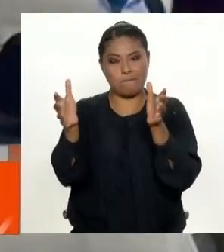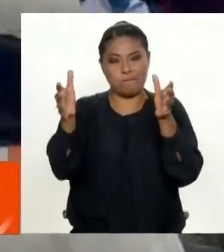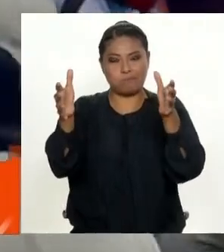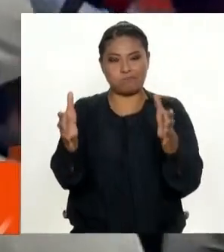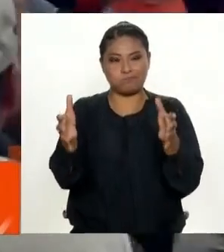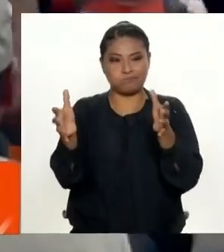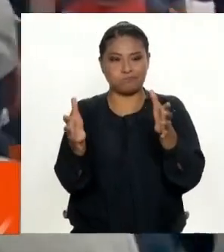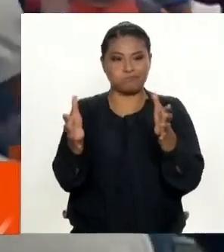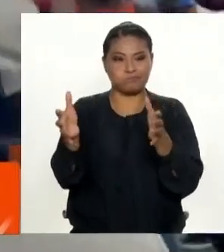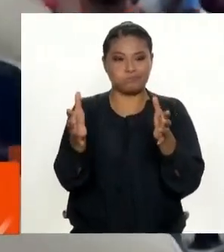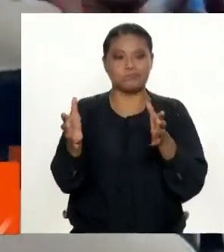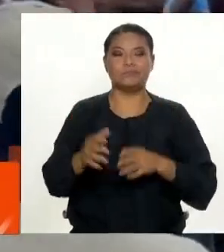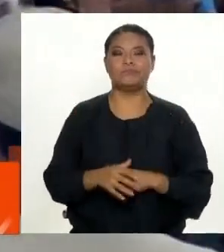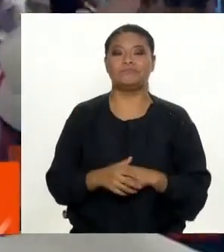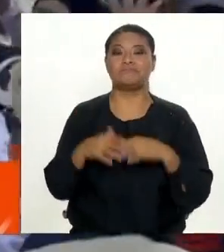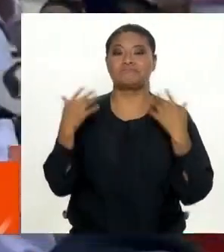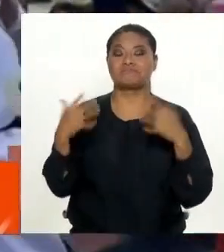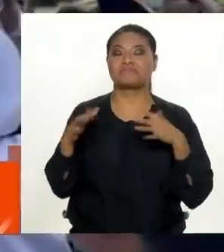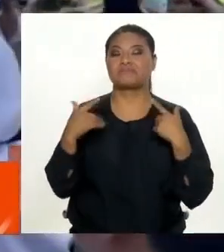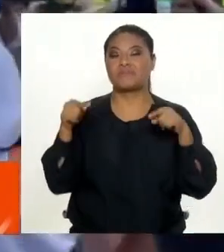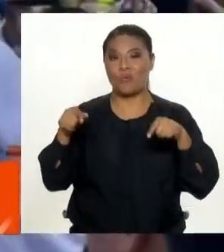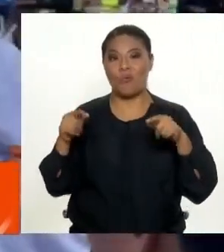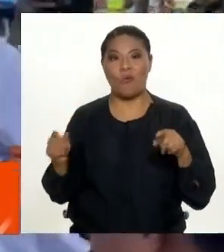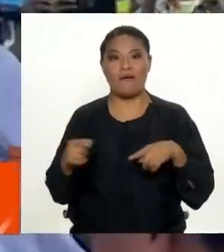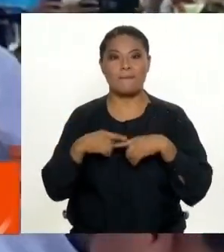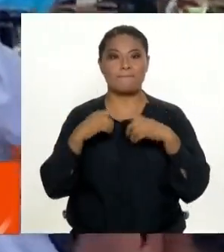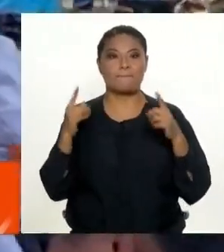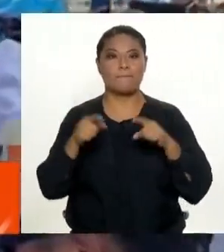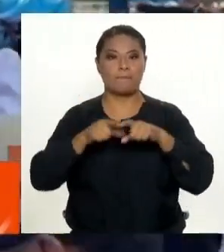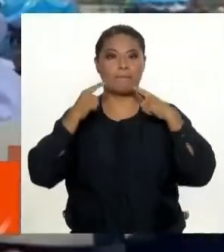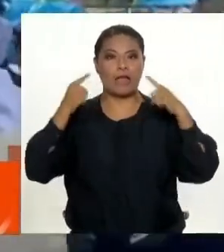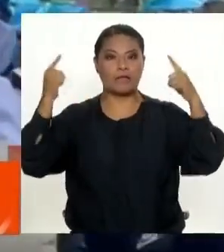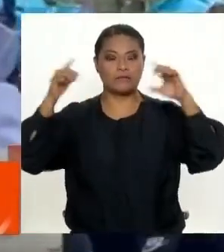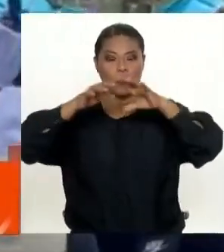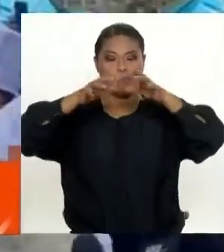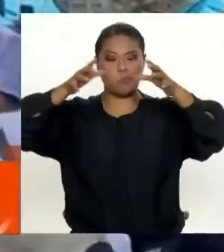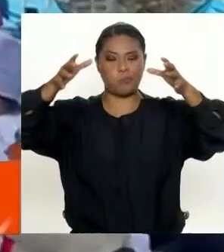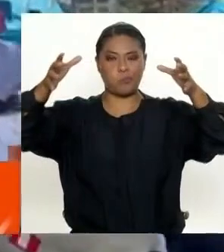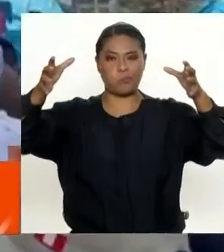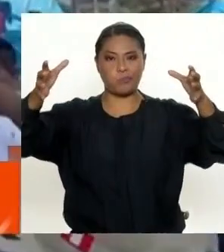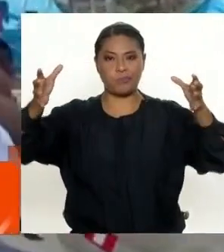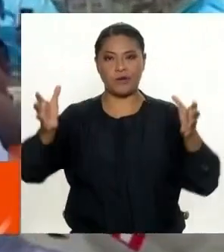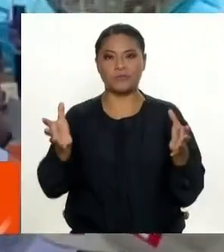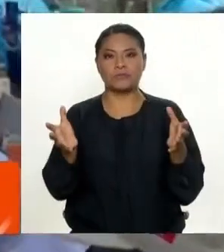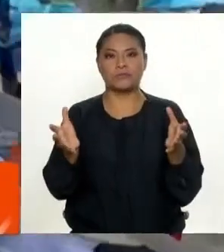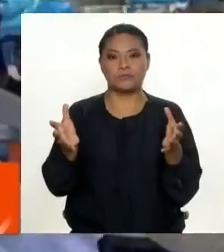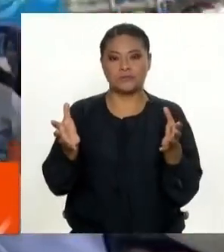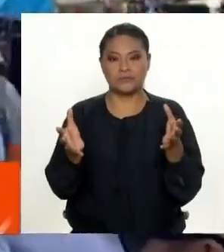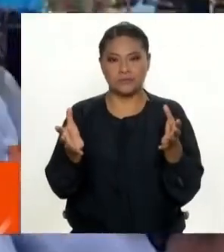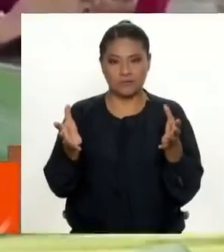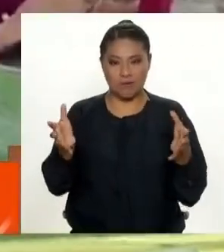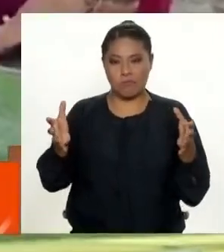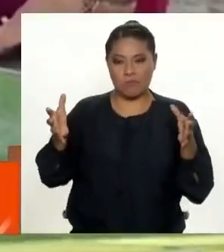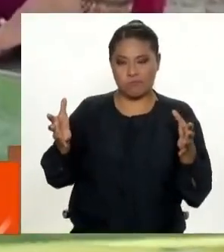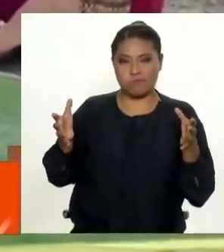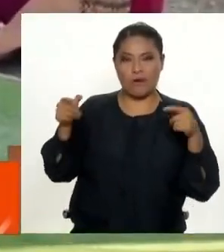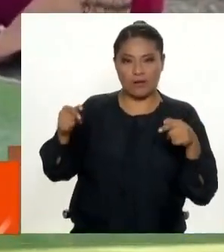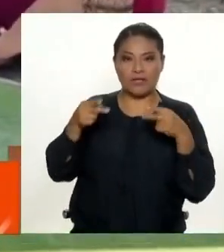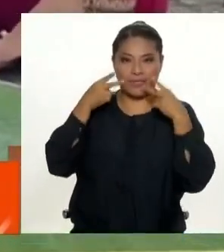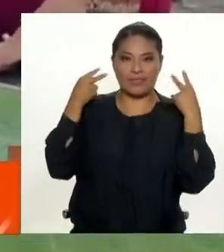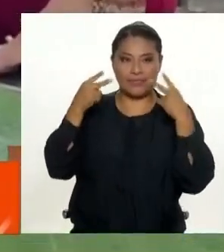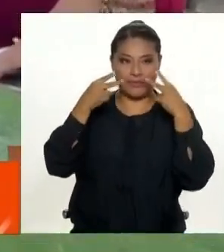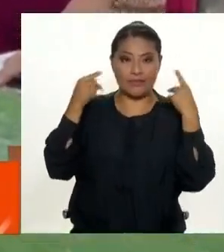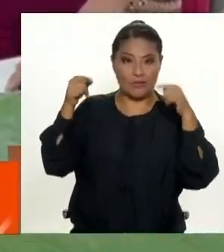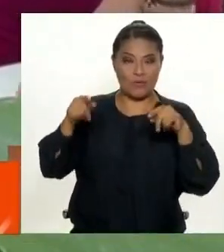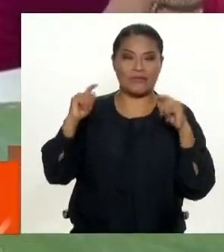descendiendo. El Juane más grande que se está preparando o que se ha preparado en el transcurso del día en Iquitos, en lo que es esta